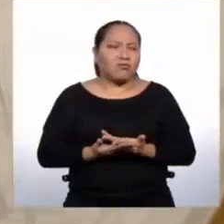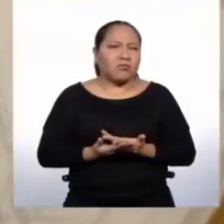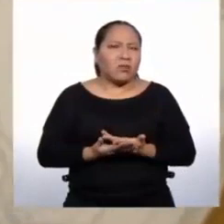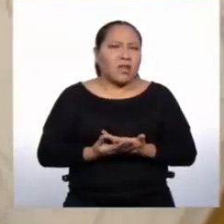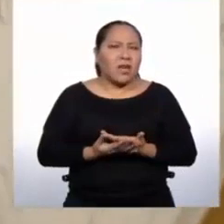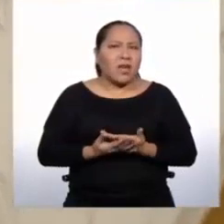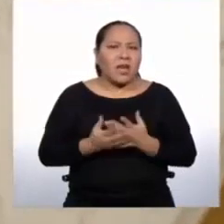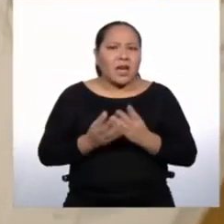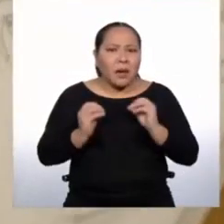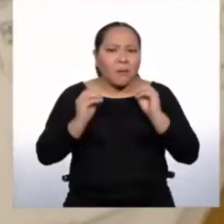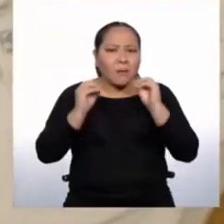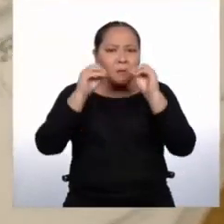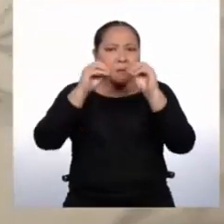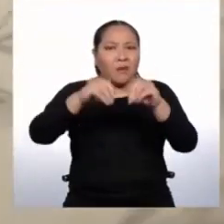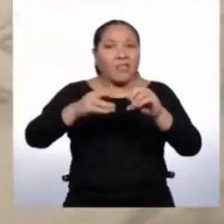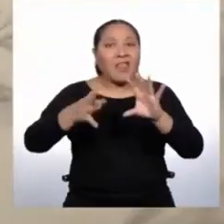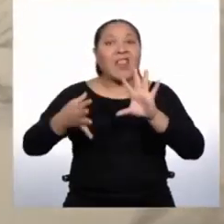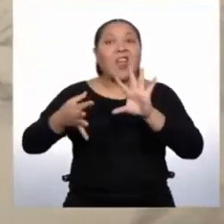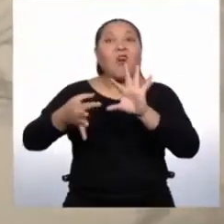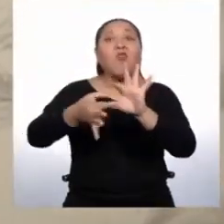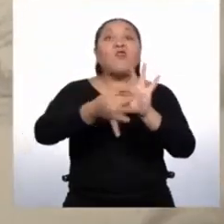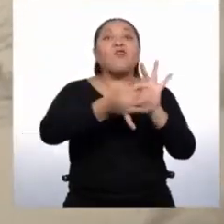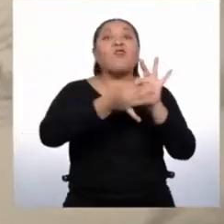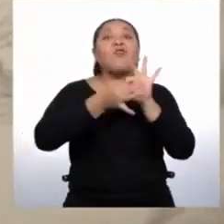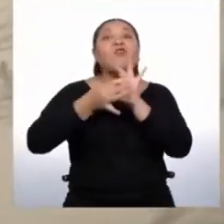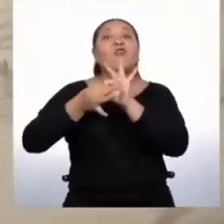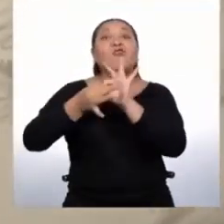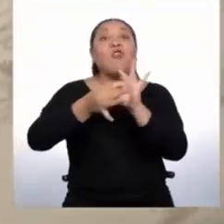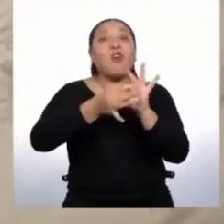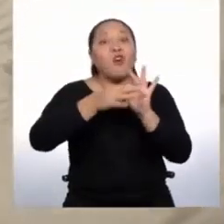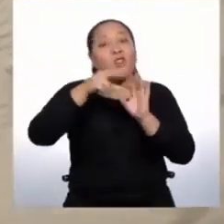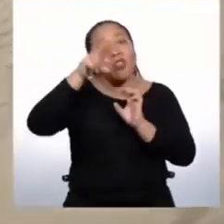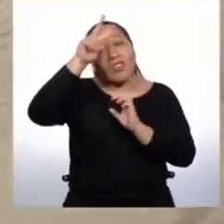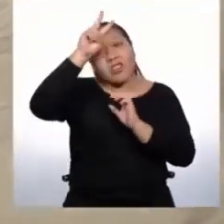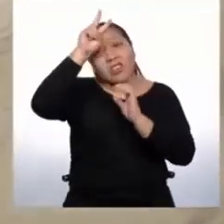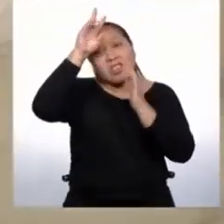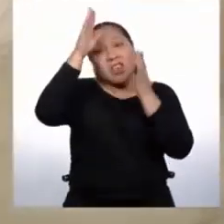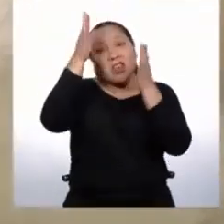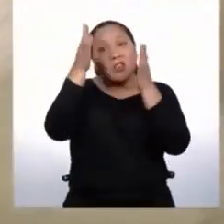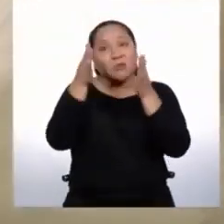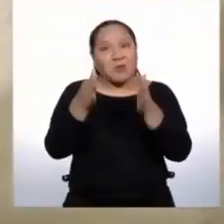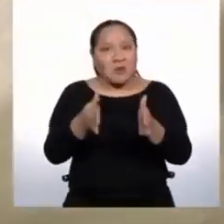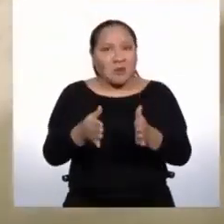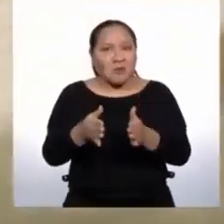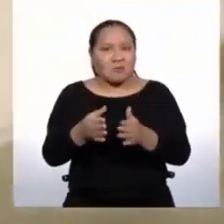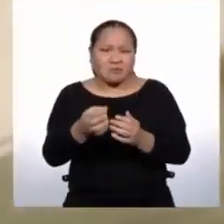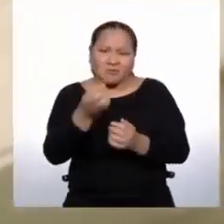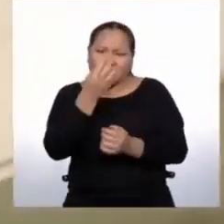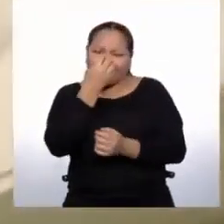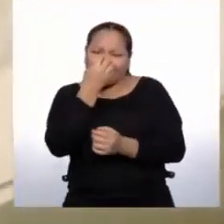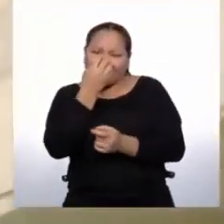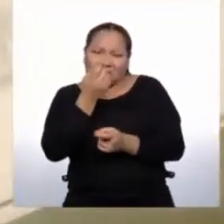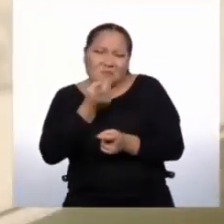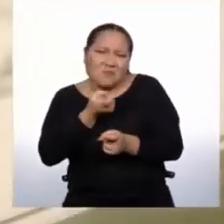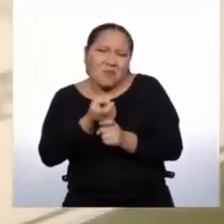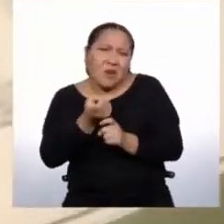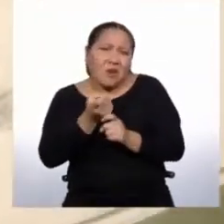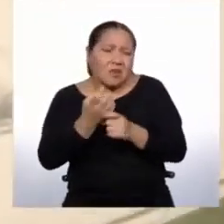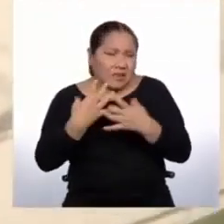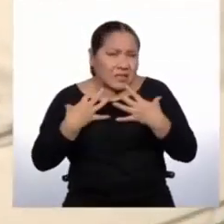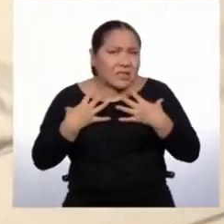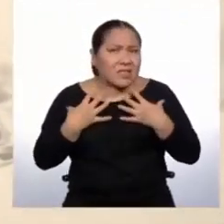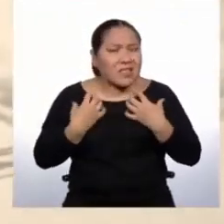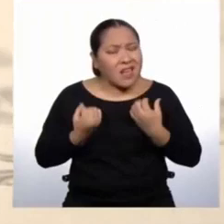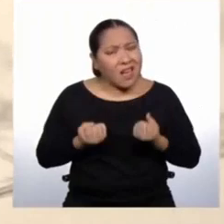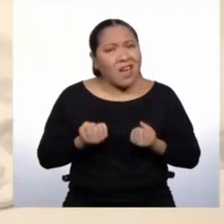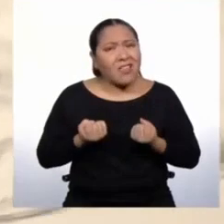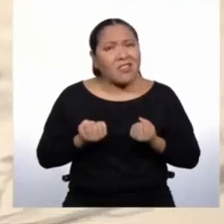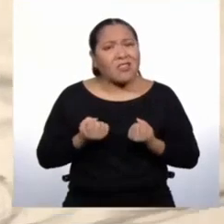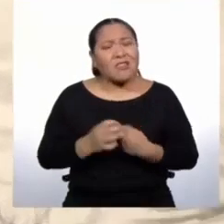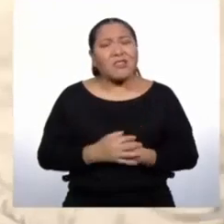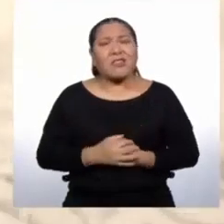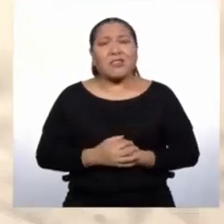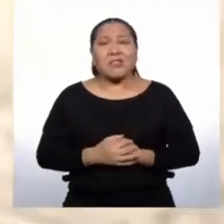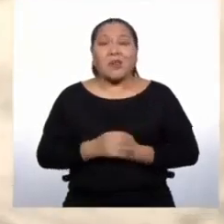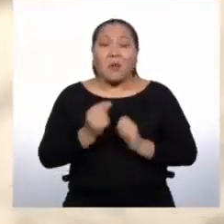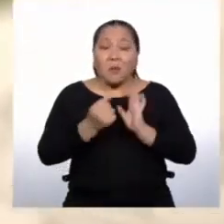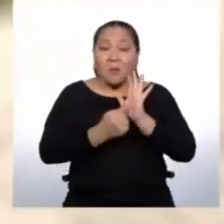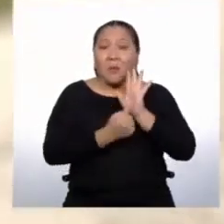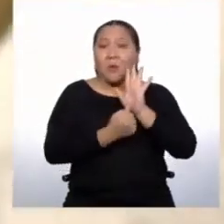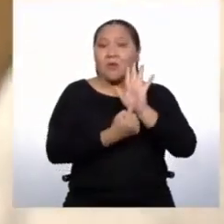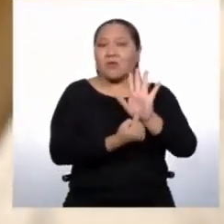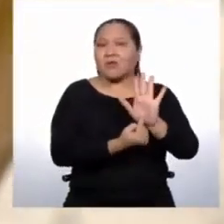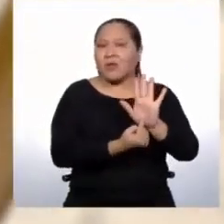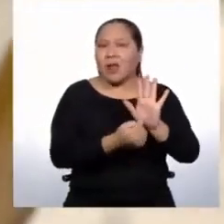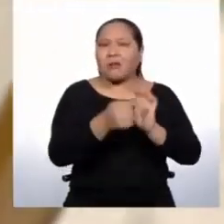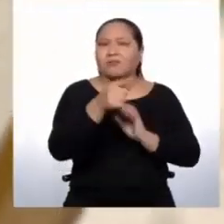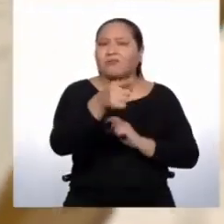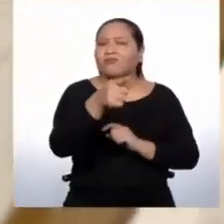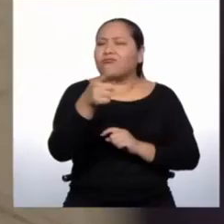propone la unión de los peruanos, a través de un humor sano, a través de mostrar nuestros